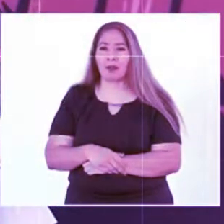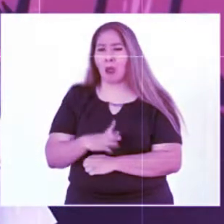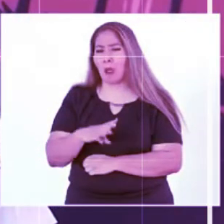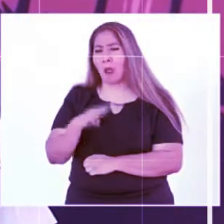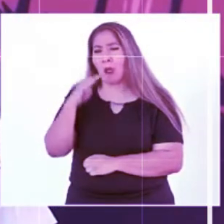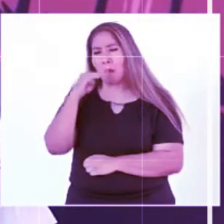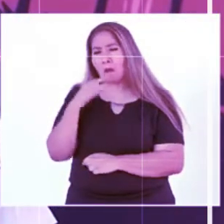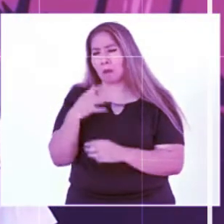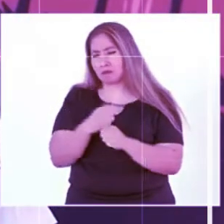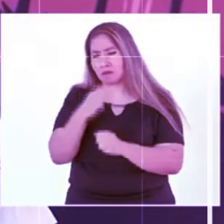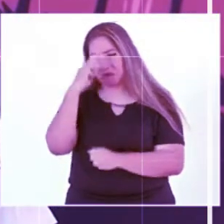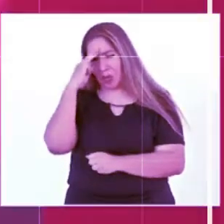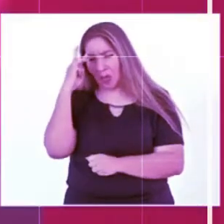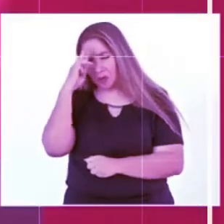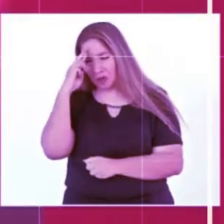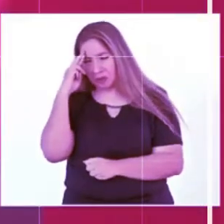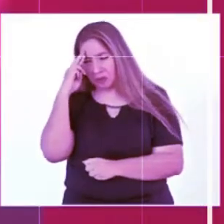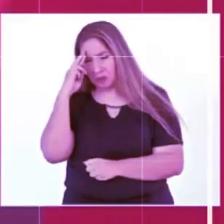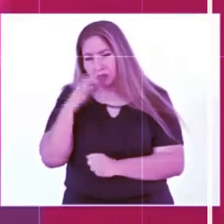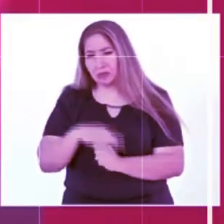Miguel Riquelme Solís,